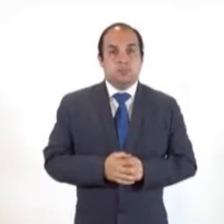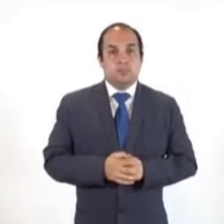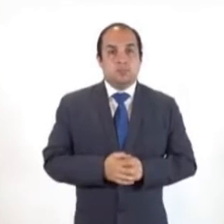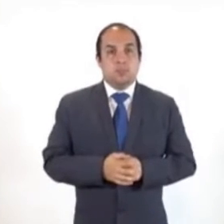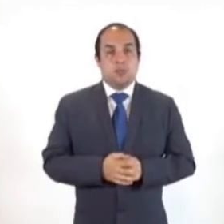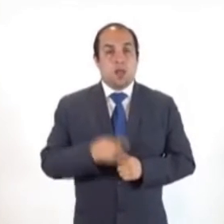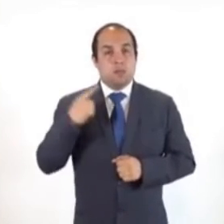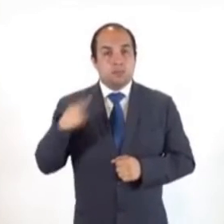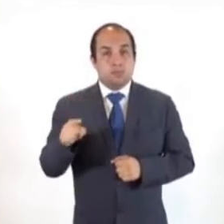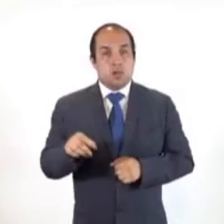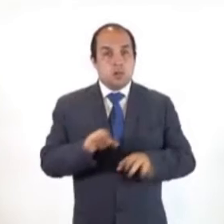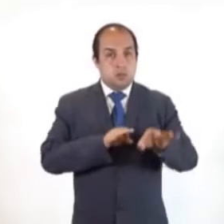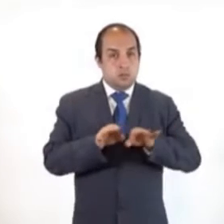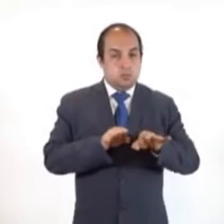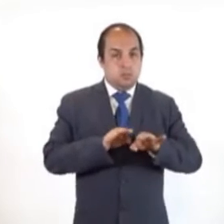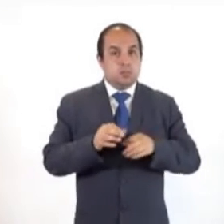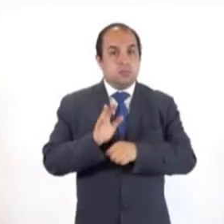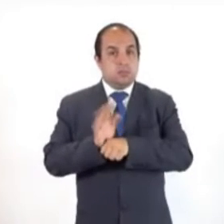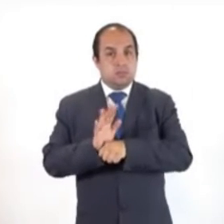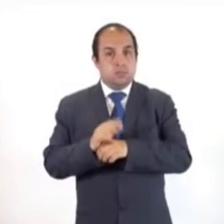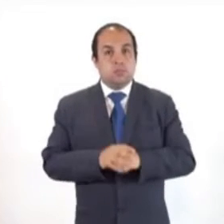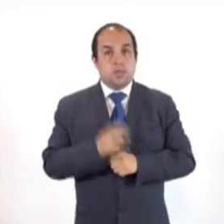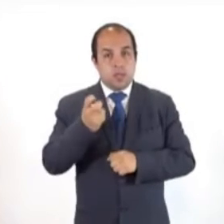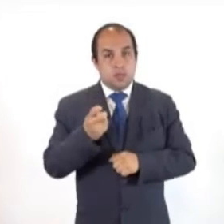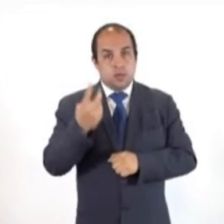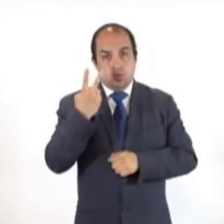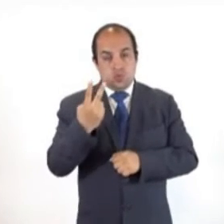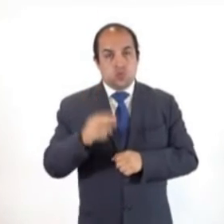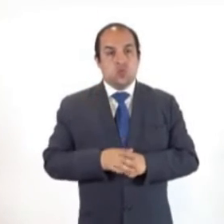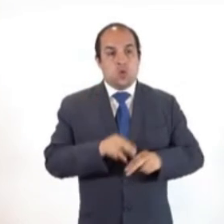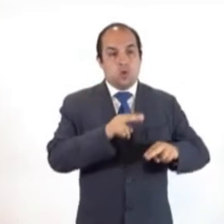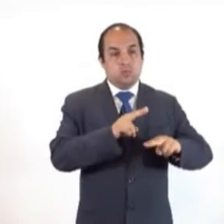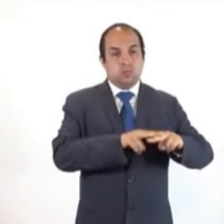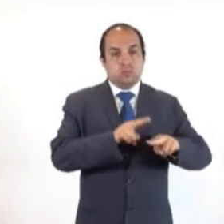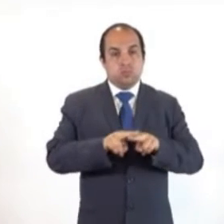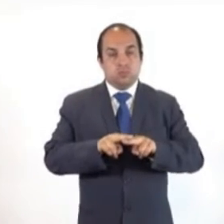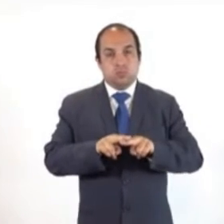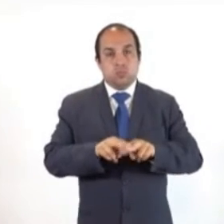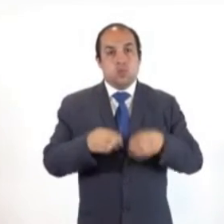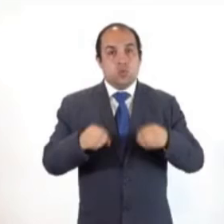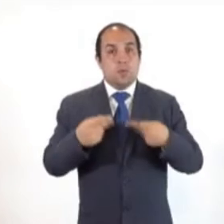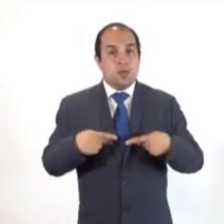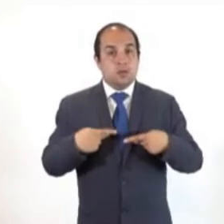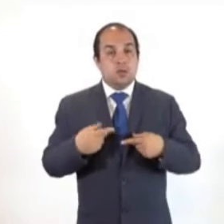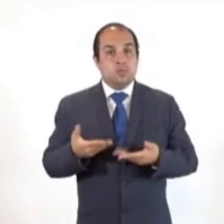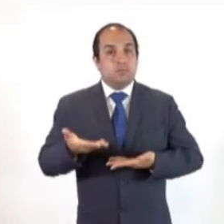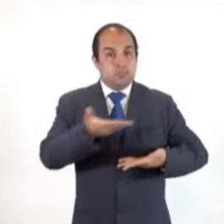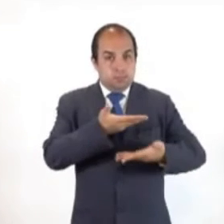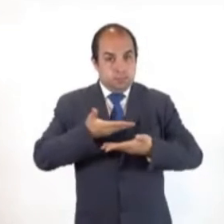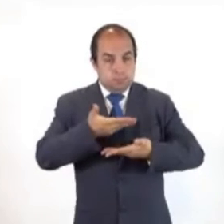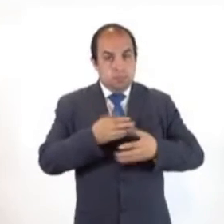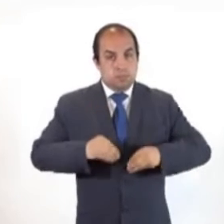la indicación con los operadores de cines es que evidentemente esas 2 butacas contiguas las ocupen personas convivientes,